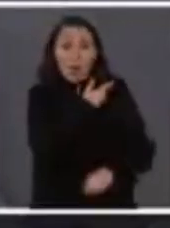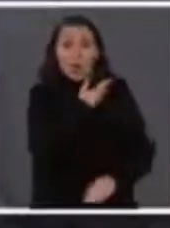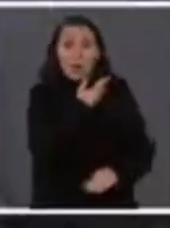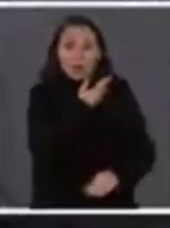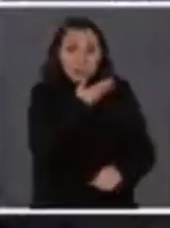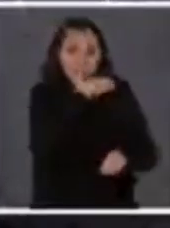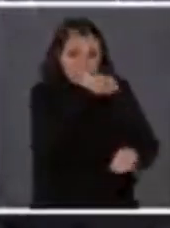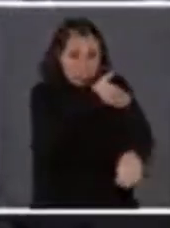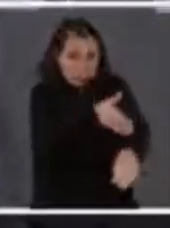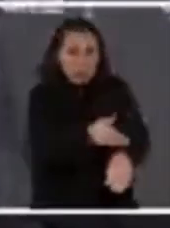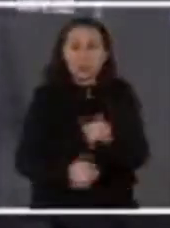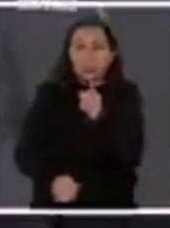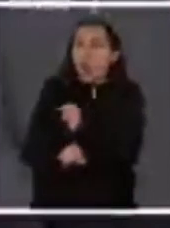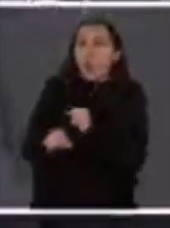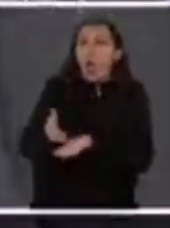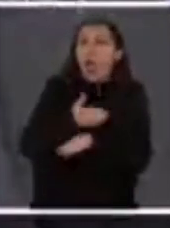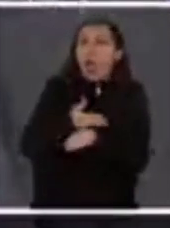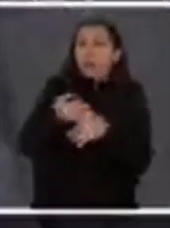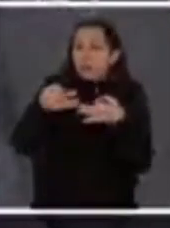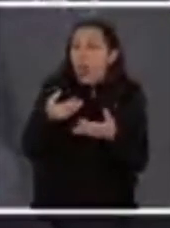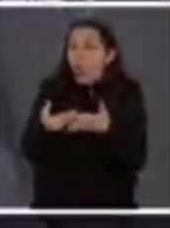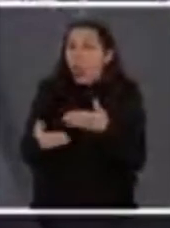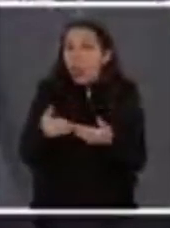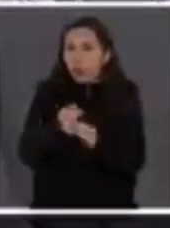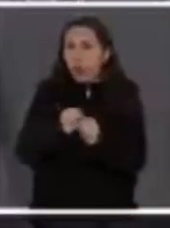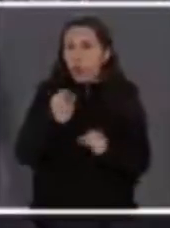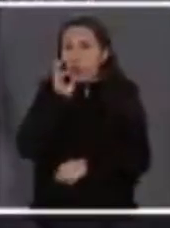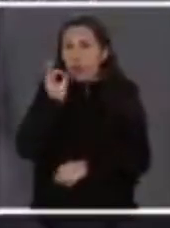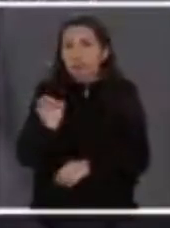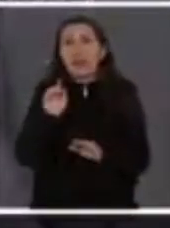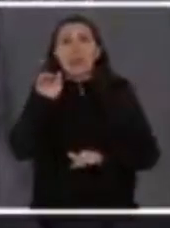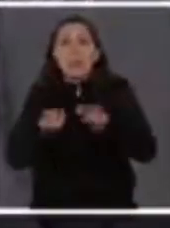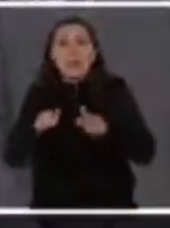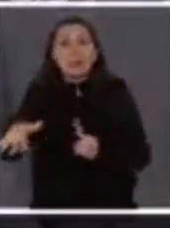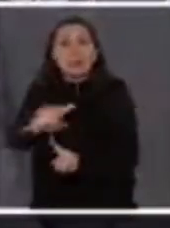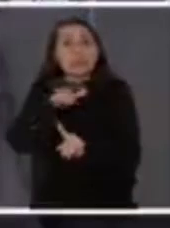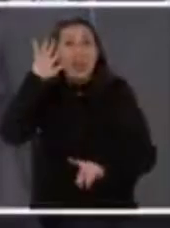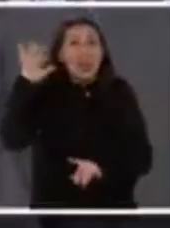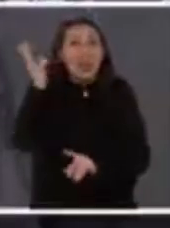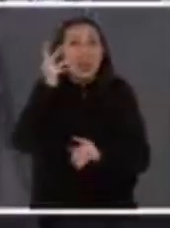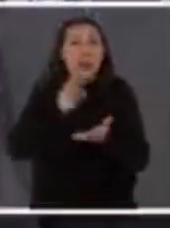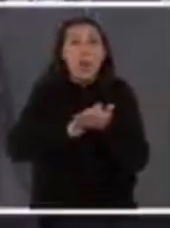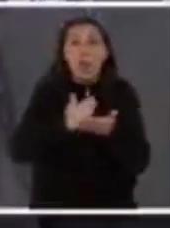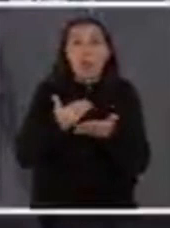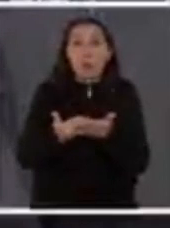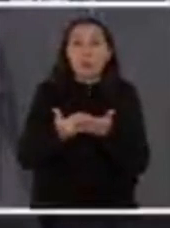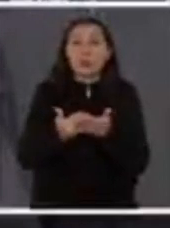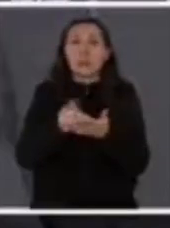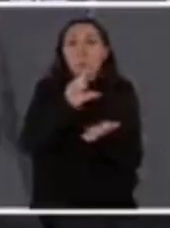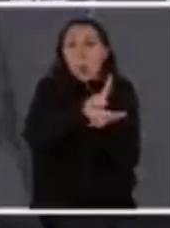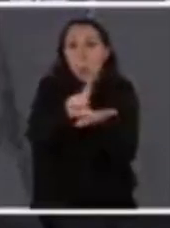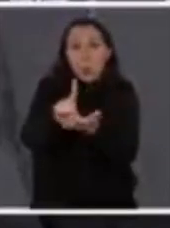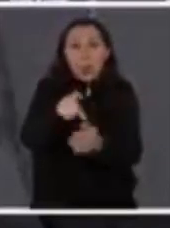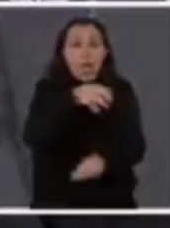voy a estar viajando. No puedo adelantar ahora específicamente al lugar que voy a ir, porque eso va a depender de las condiciones climáticas y de las condiciones que hayan en cada lugar,